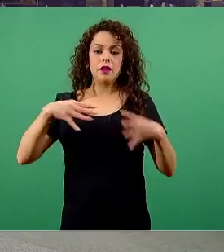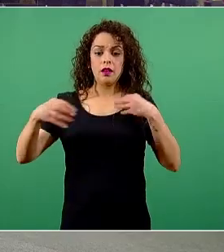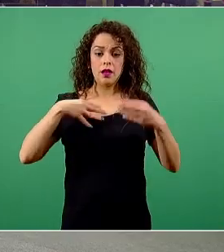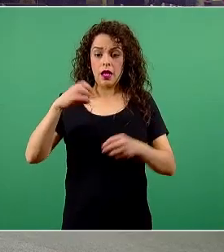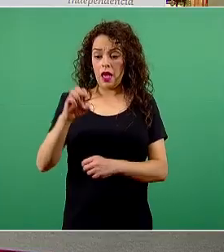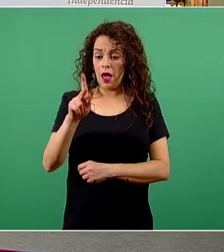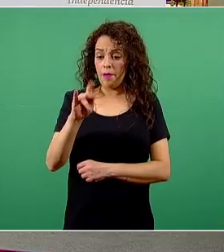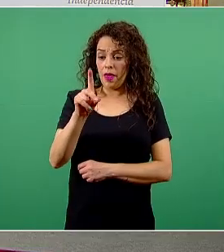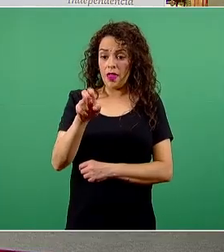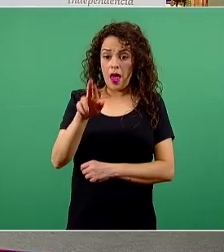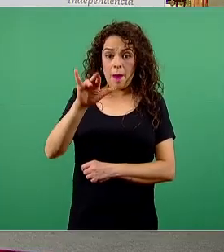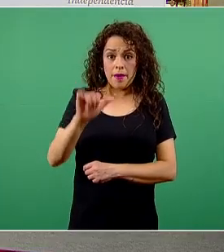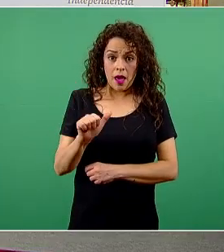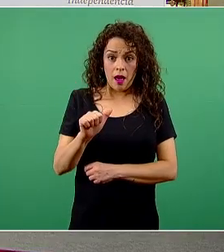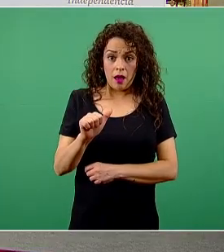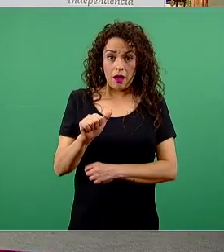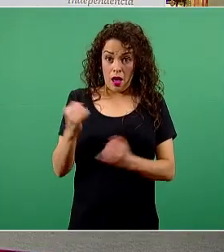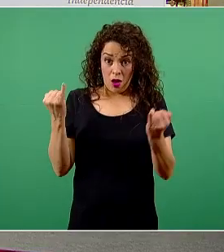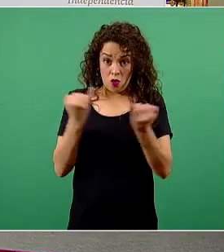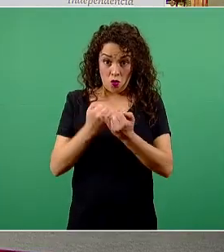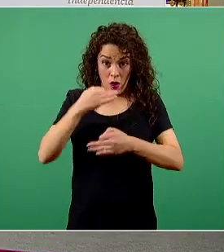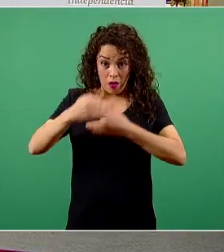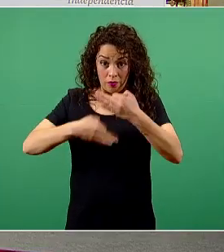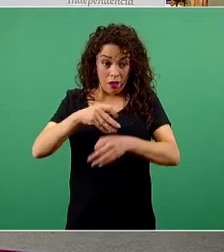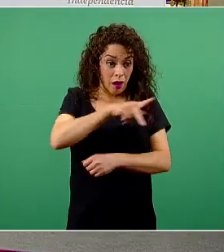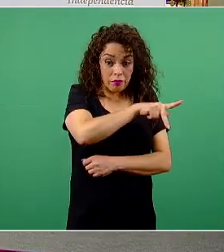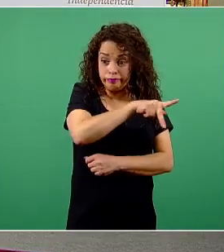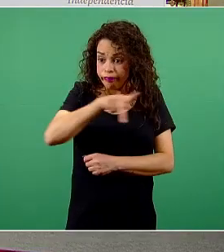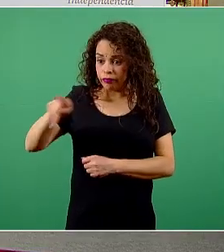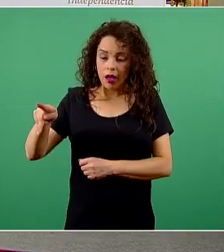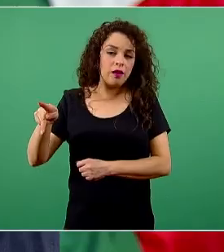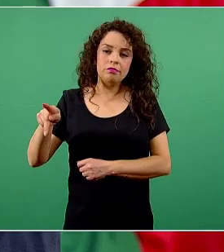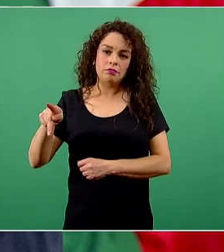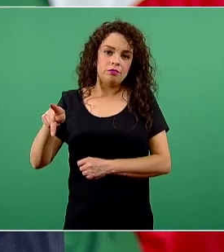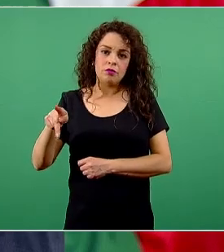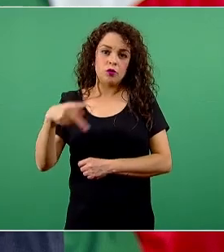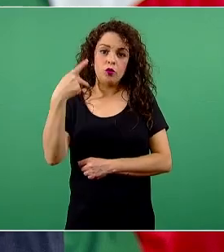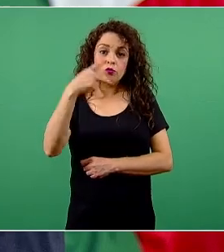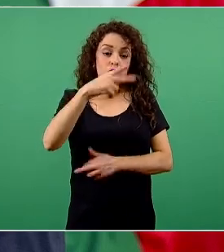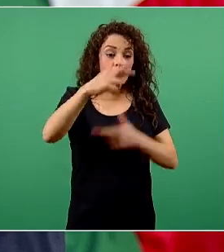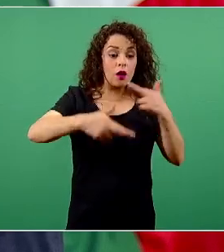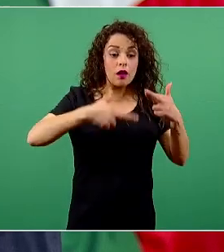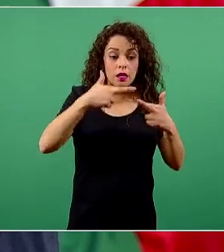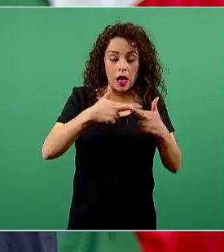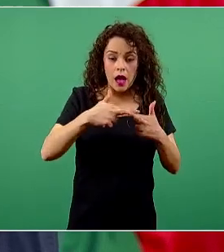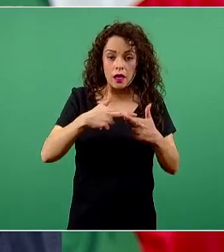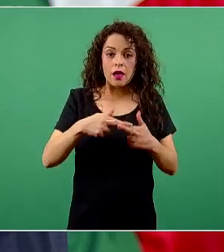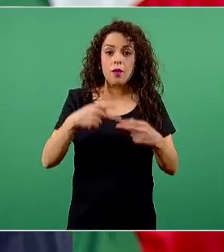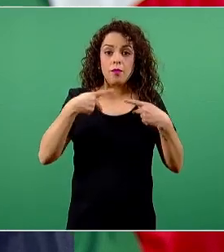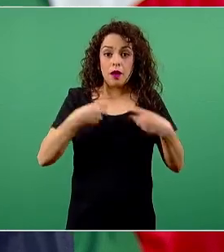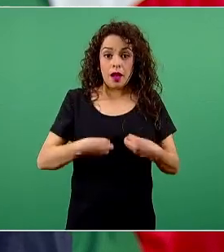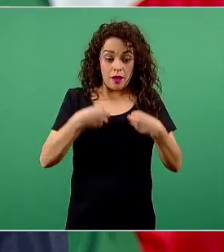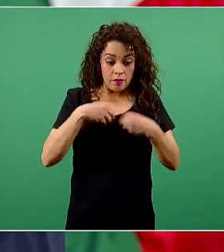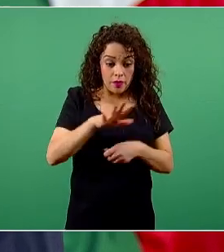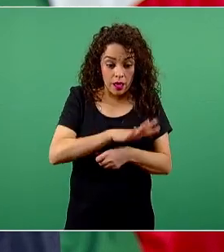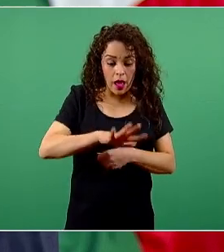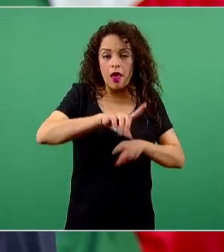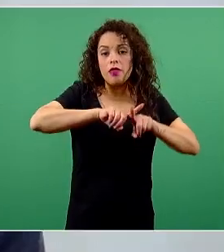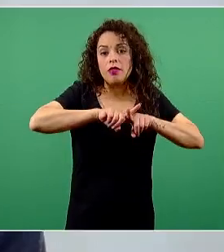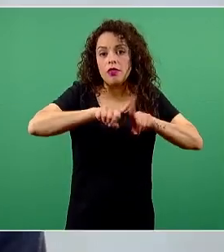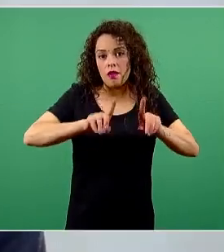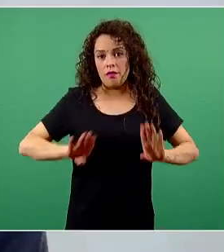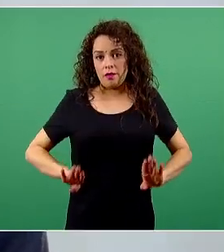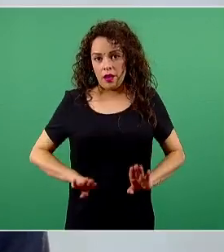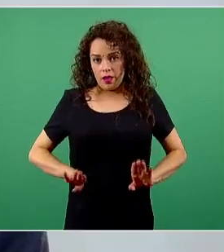son un pico homogéneo, al interior hay condiciones distintas. para la circulación. Esto no